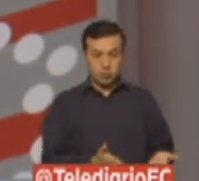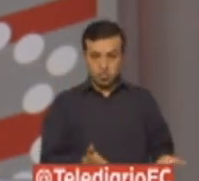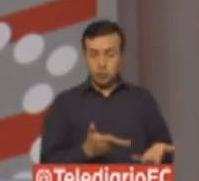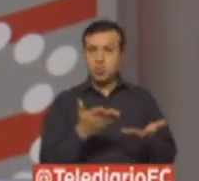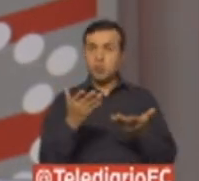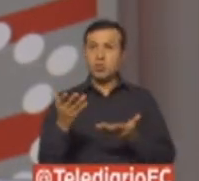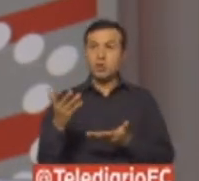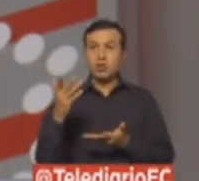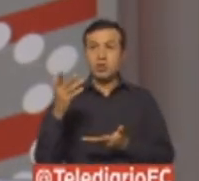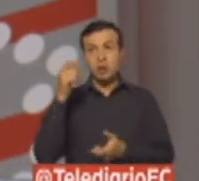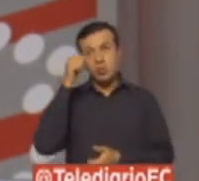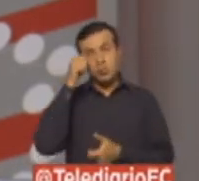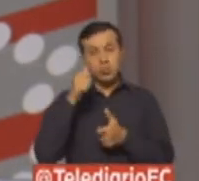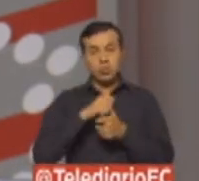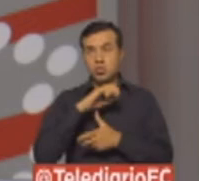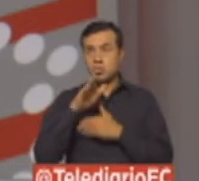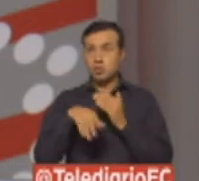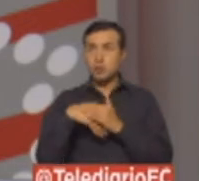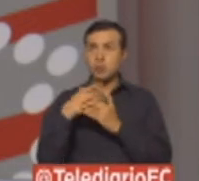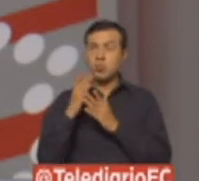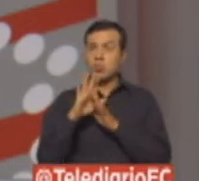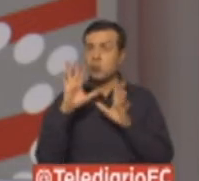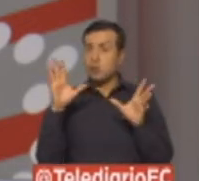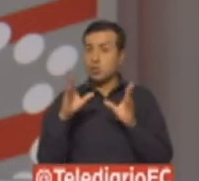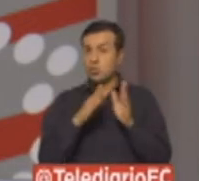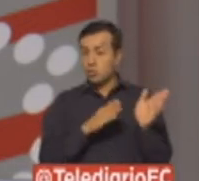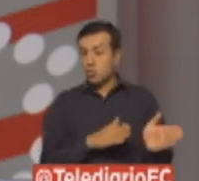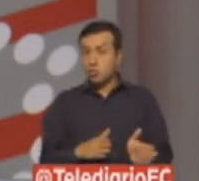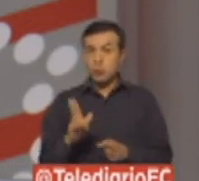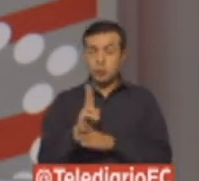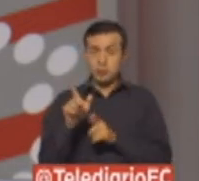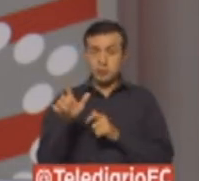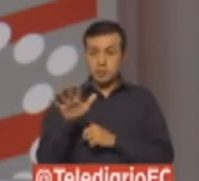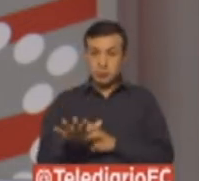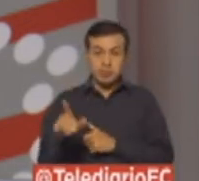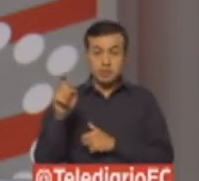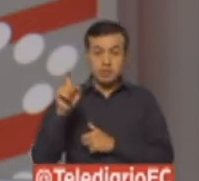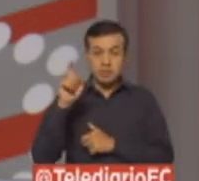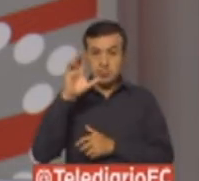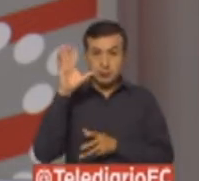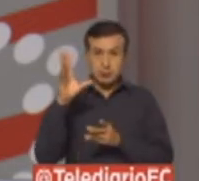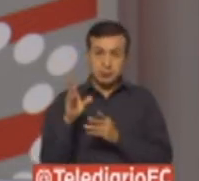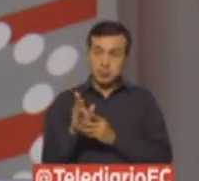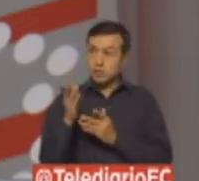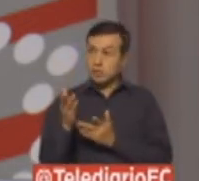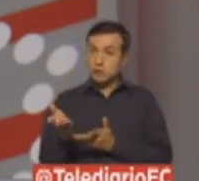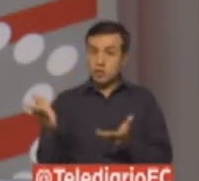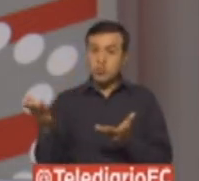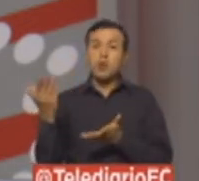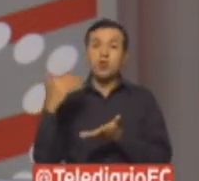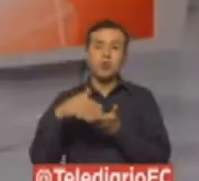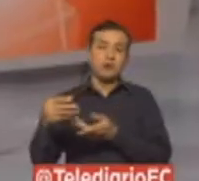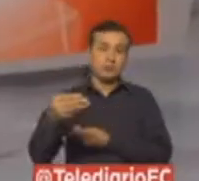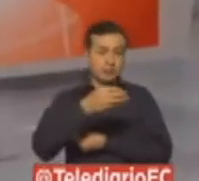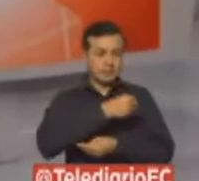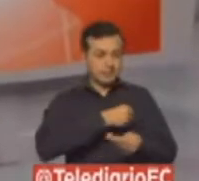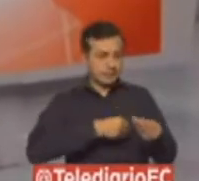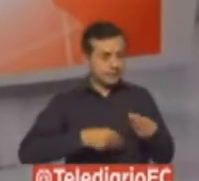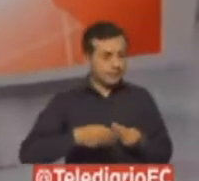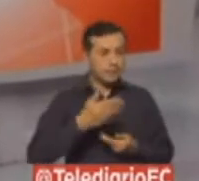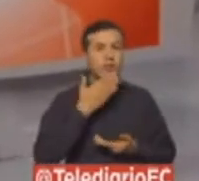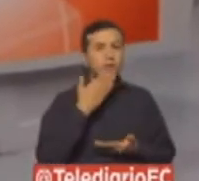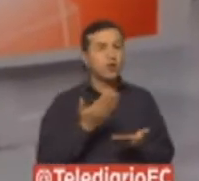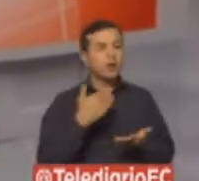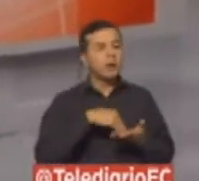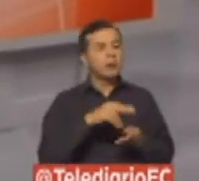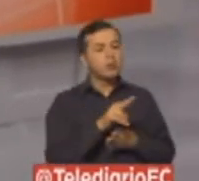también no me olvido de ese producto y miento que esté en la percha para el uso del consumidor tengo que retornar nuevamente y entender cómo voy a